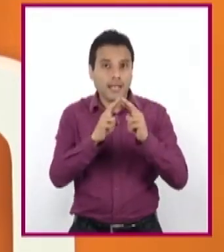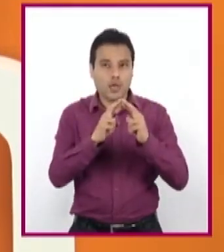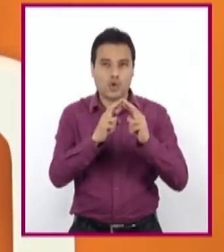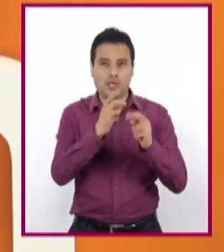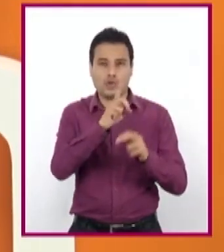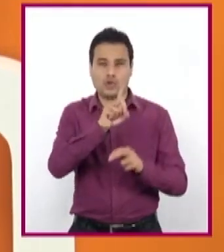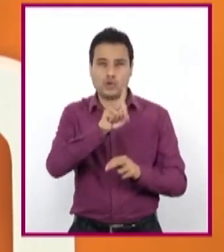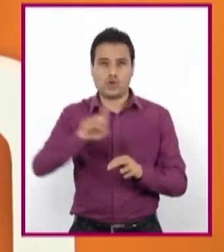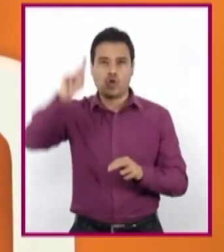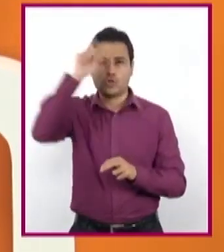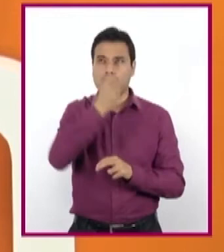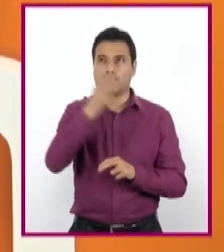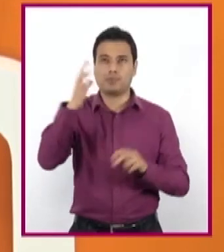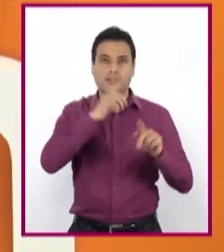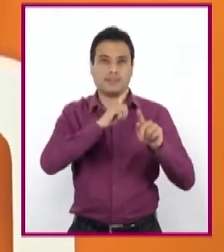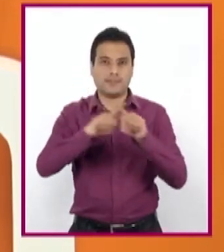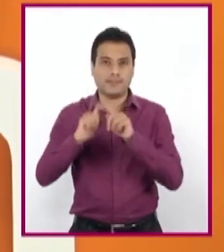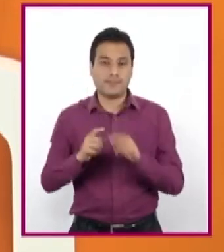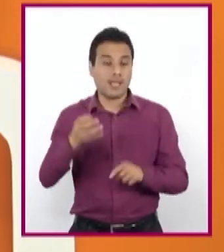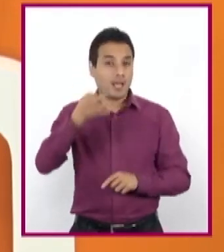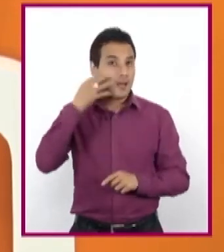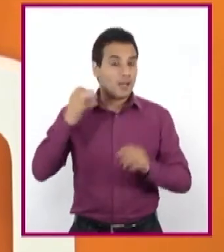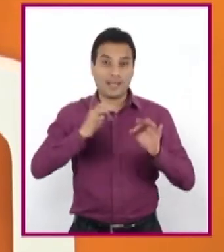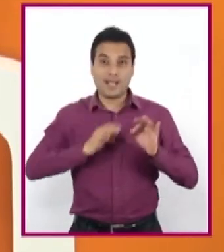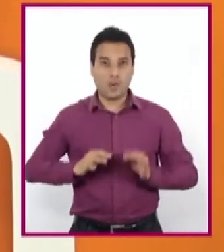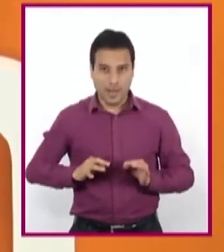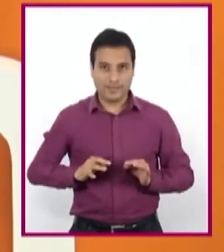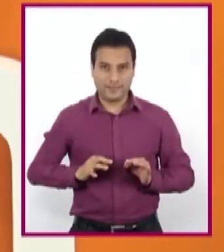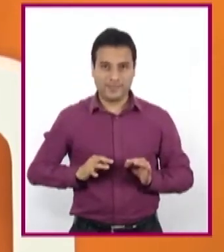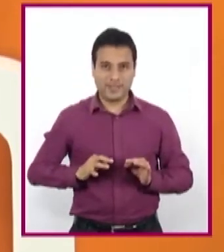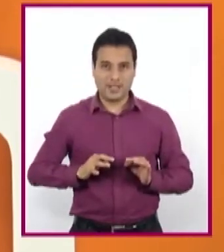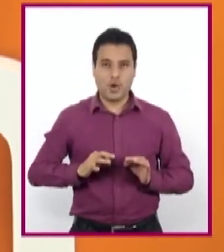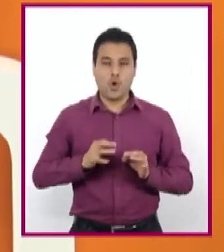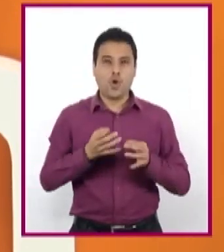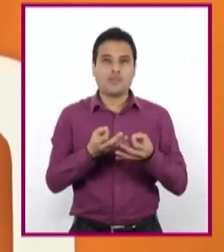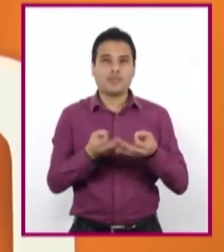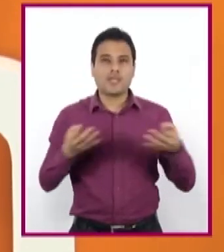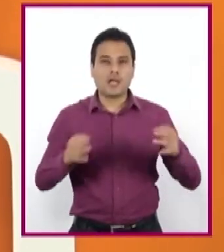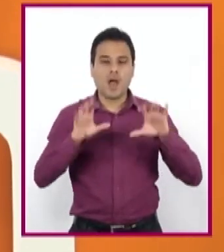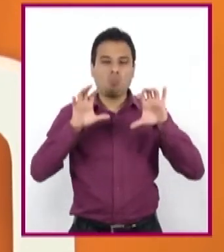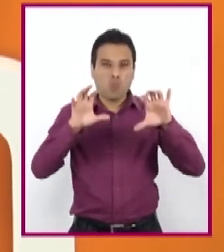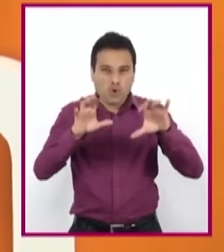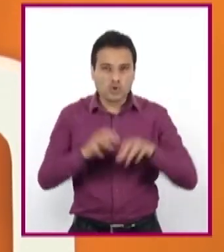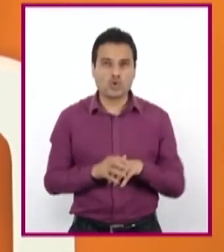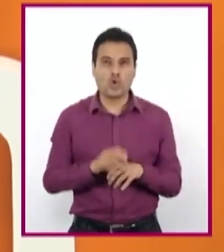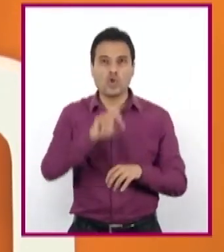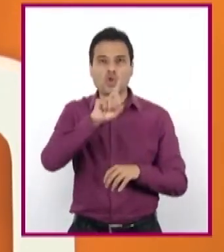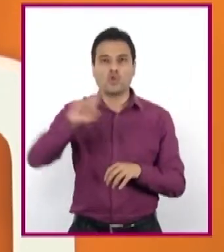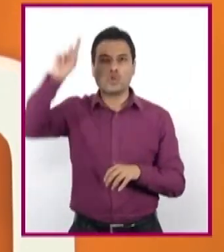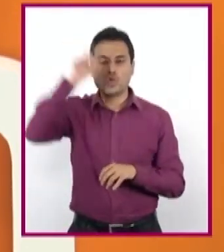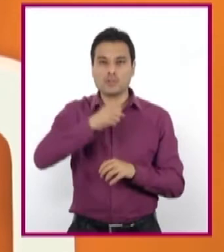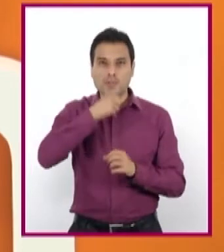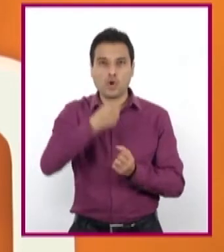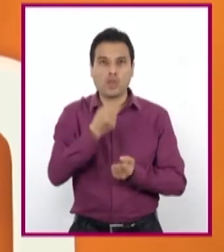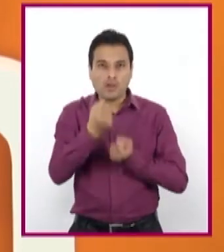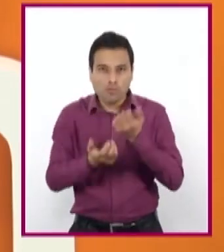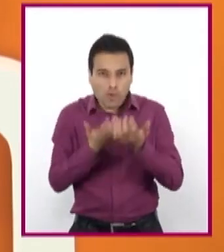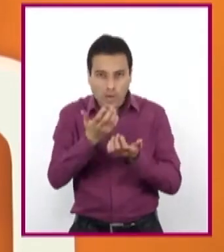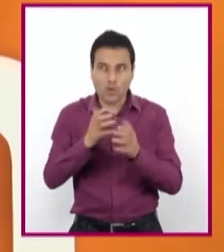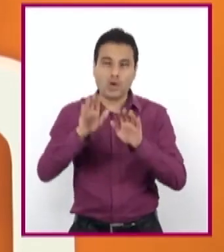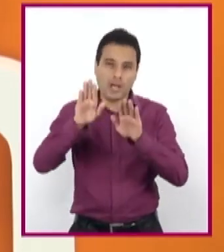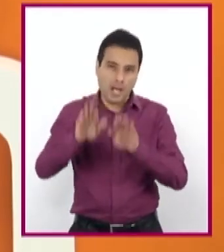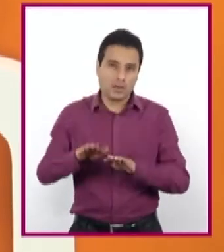jaguar y el monstruo de la tierra entre los olmecas y el dios viejo del fuego en las aldeas de la Cuenca de México.